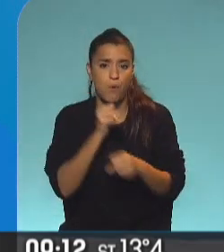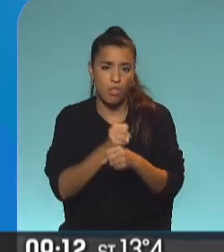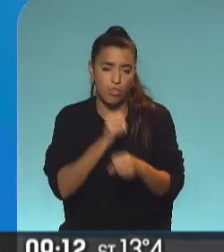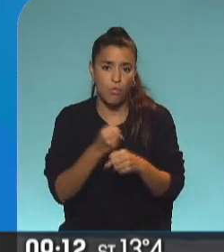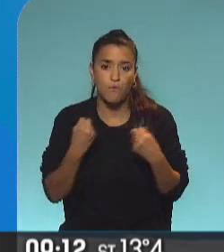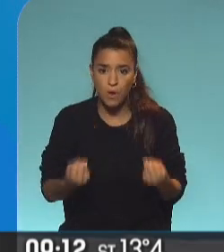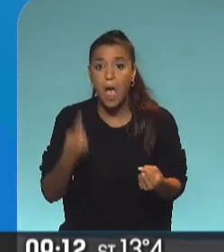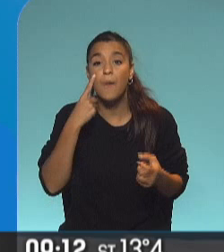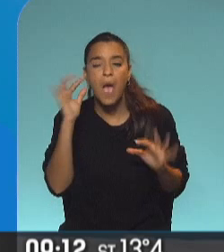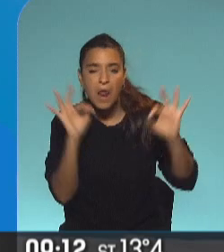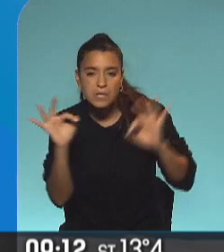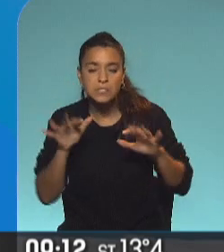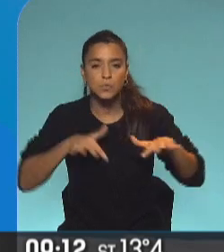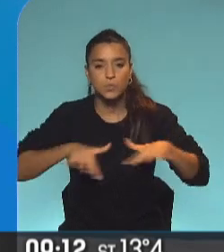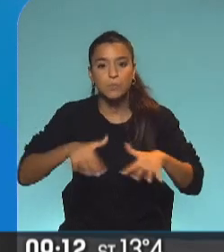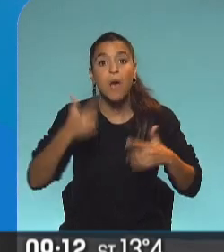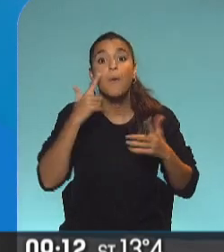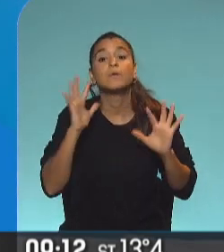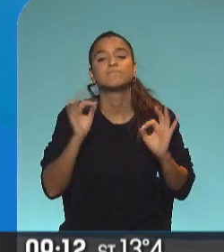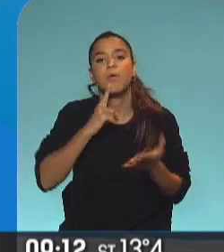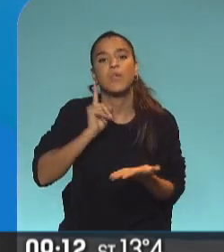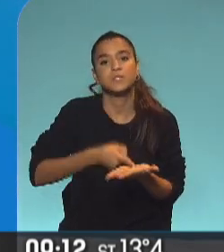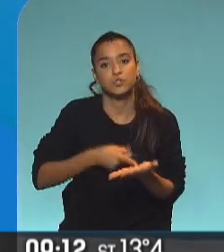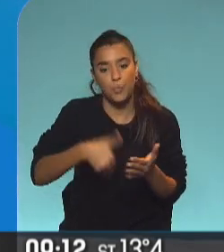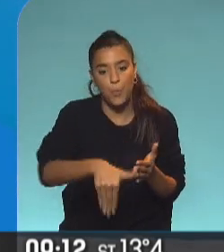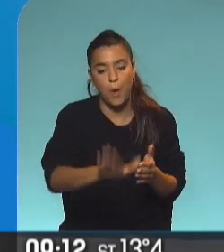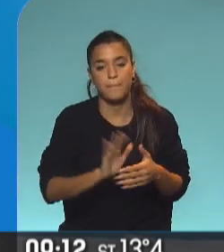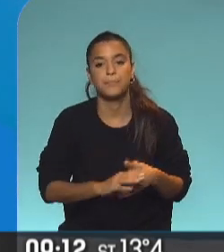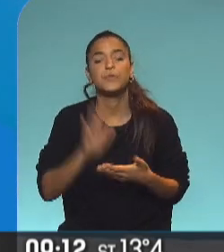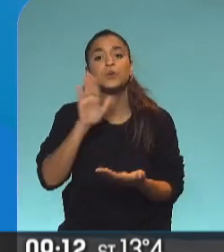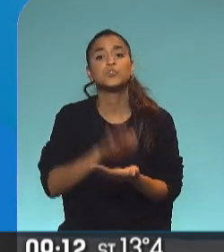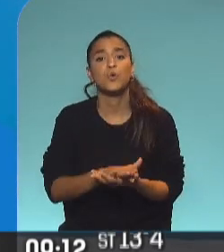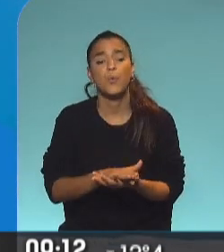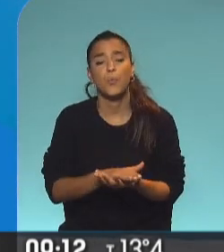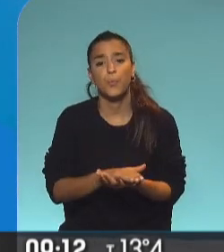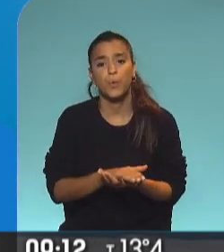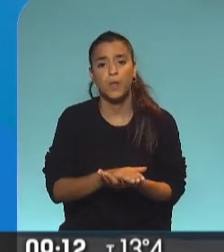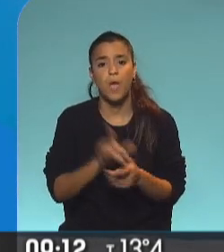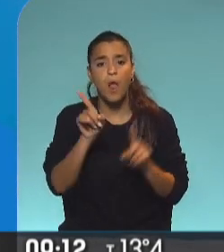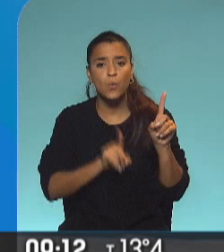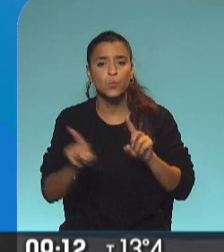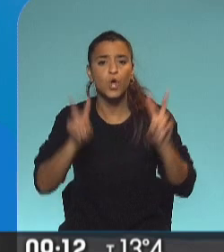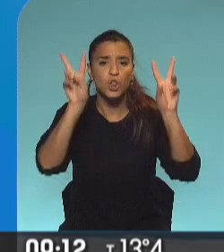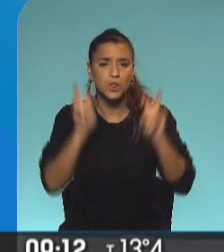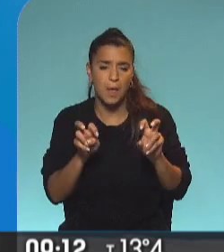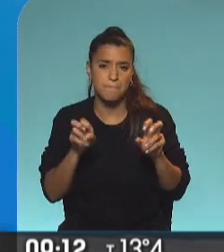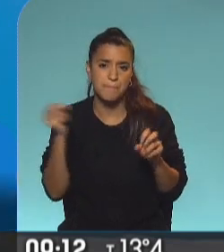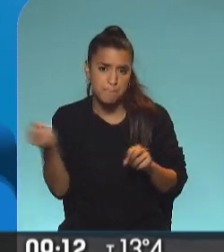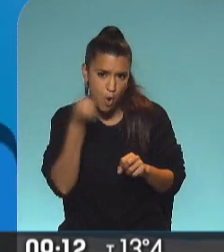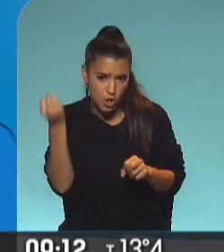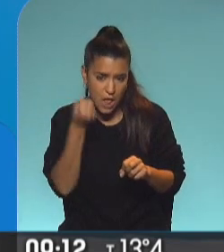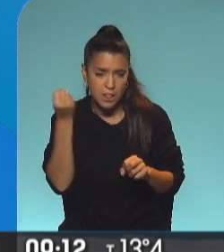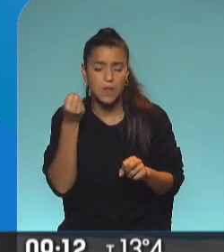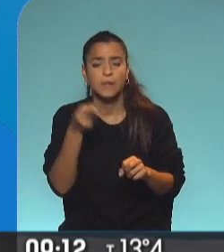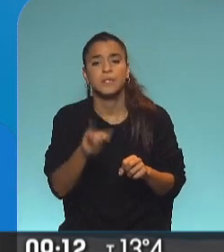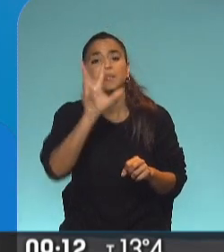fuertemente en el análisis de la situación para tomar una decisión. En relación a algunos conceptos relevantes,